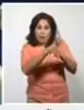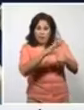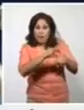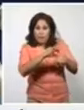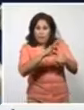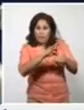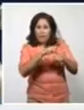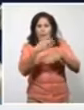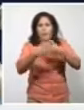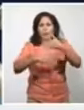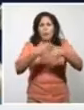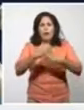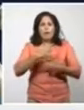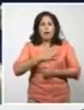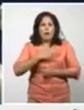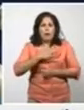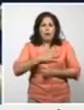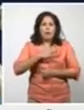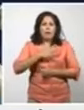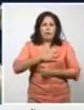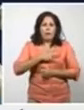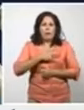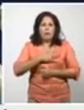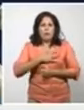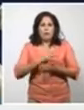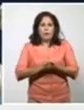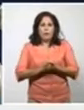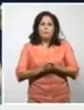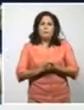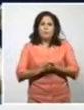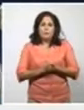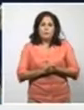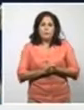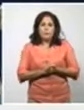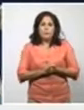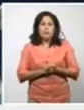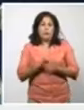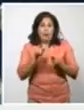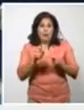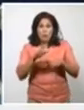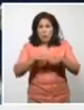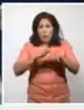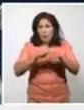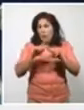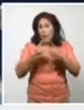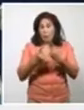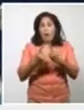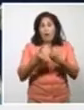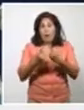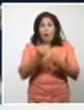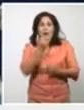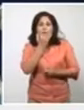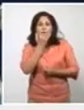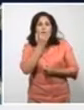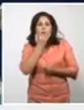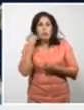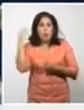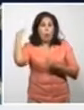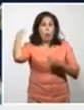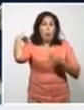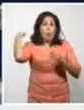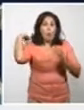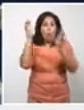problemas respiratorios, insuficiencia respiratoria. Esto es consecuencia de la afectación pulmonar que